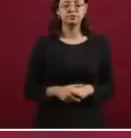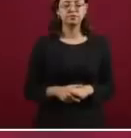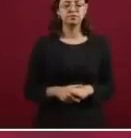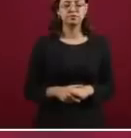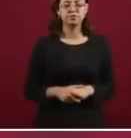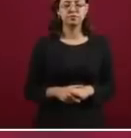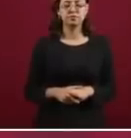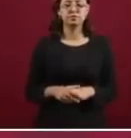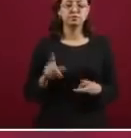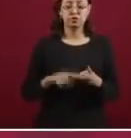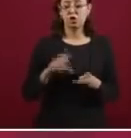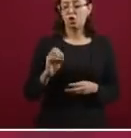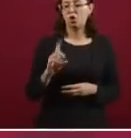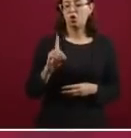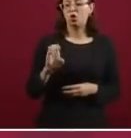odebrecht